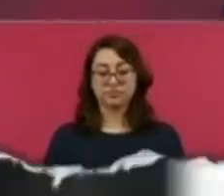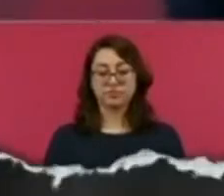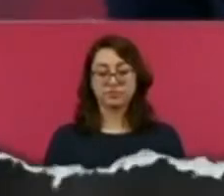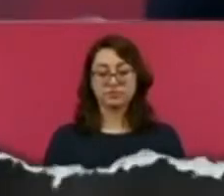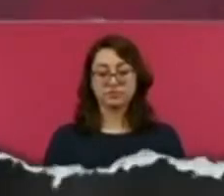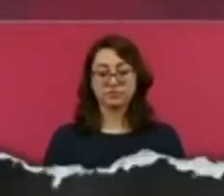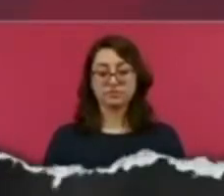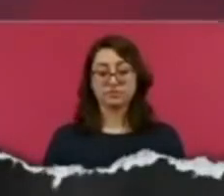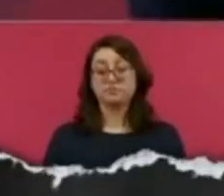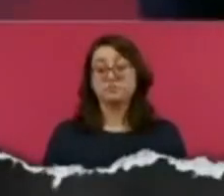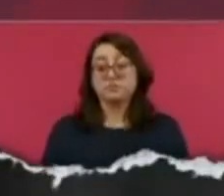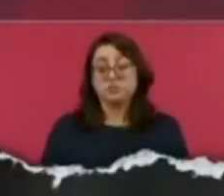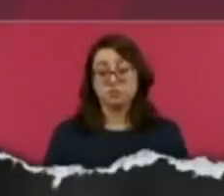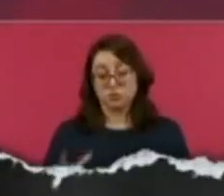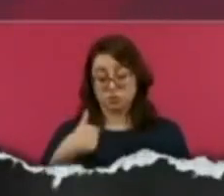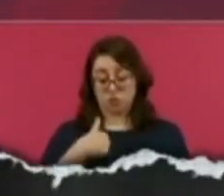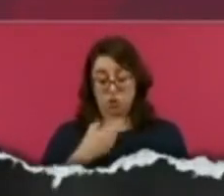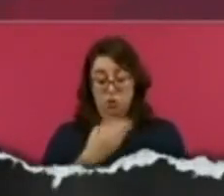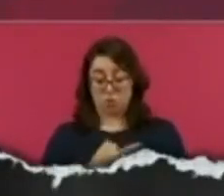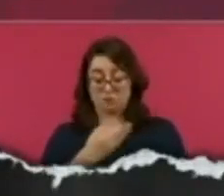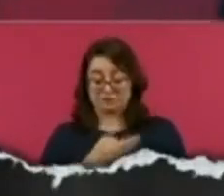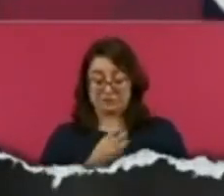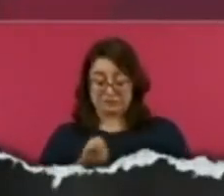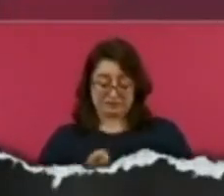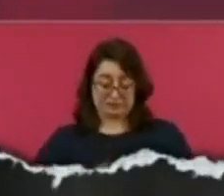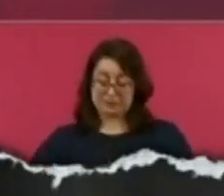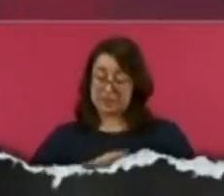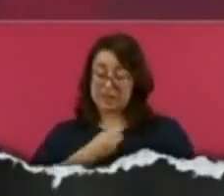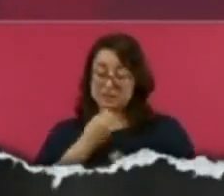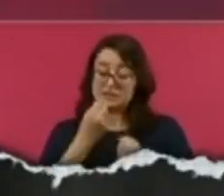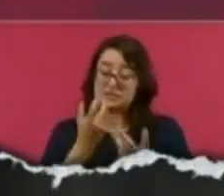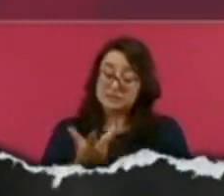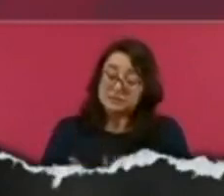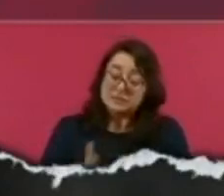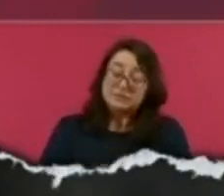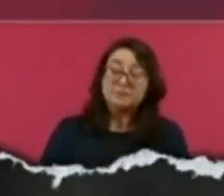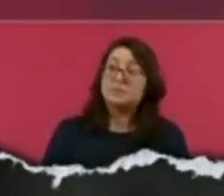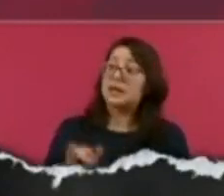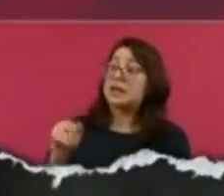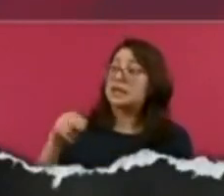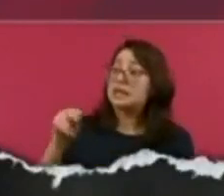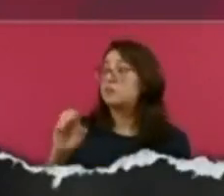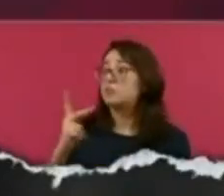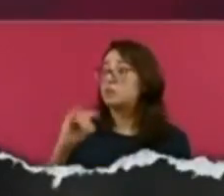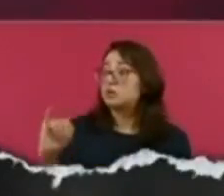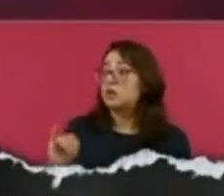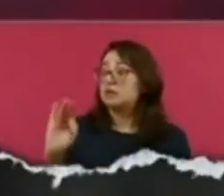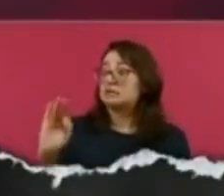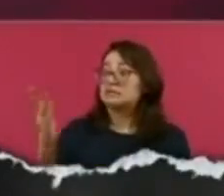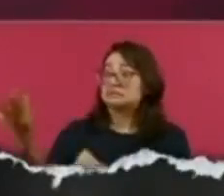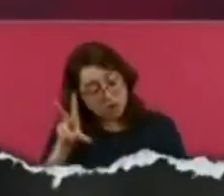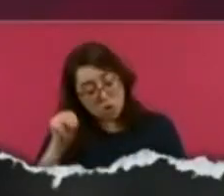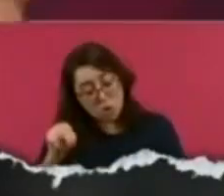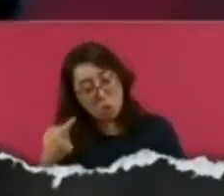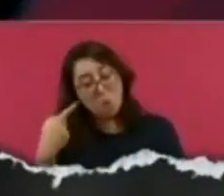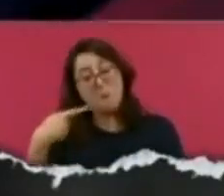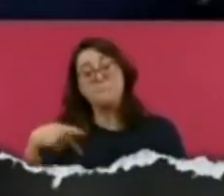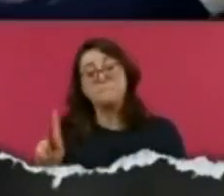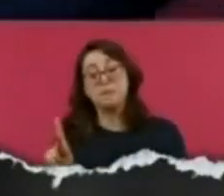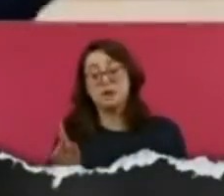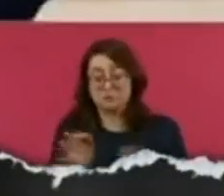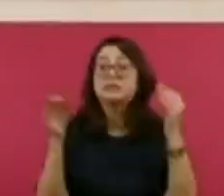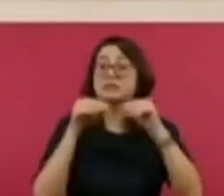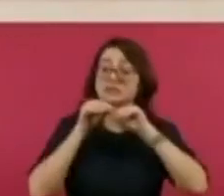2024. Y ojalá y me entiendan los de el INE y el Tribunal Electoral para que no me vayan a sancionar. Pero es